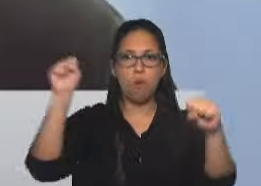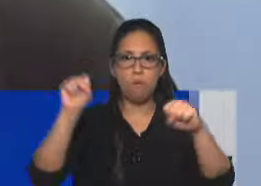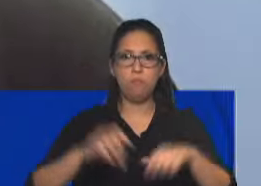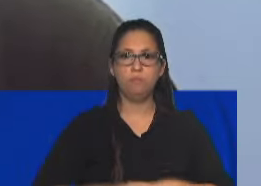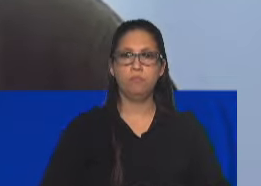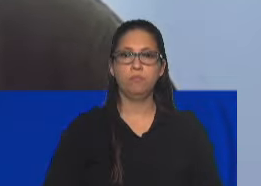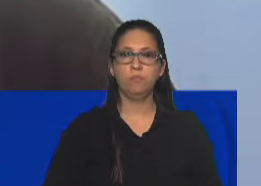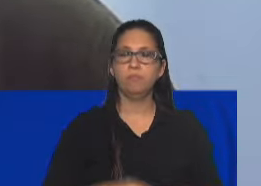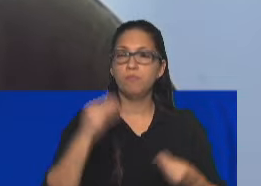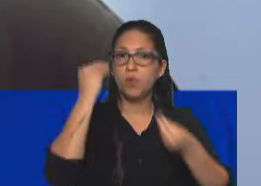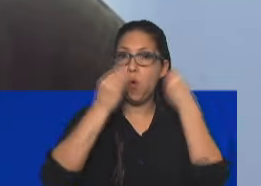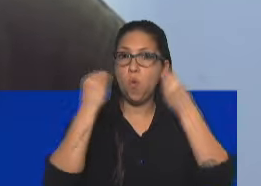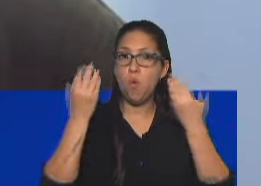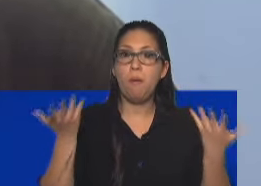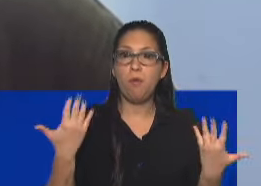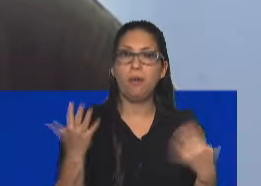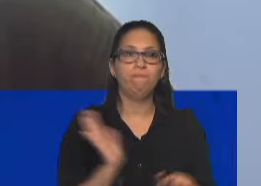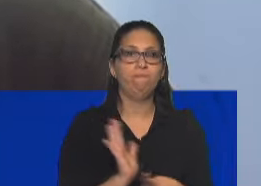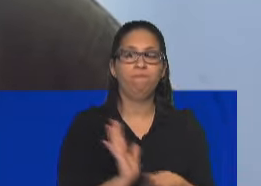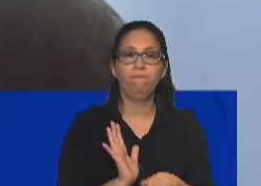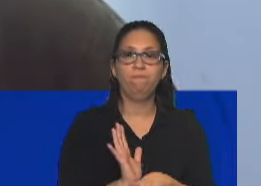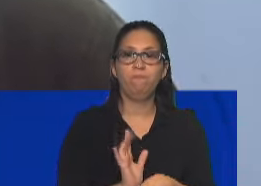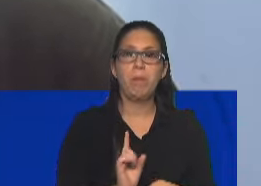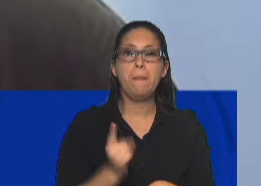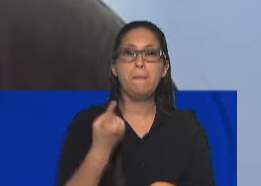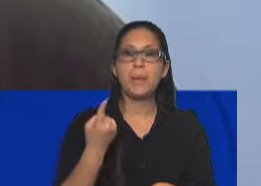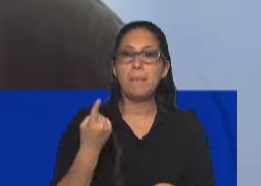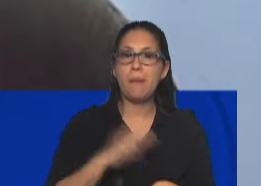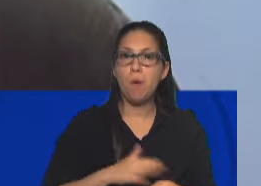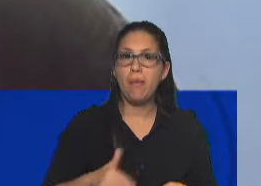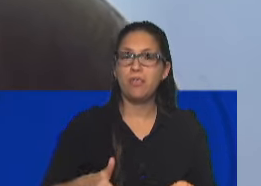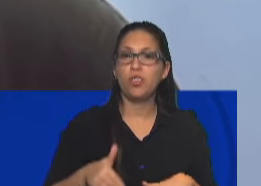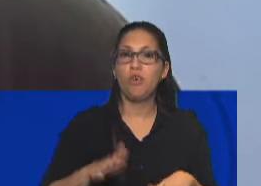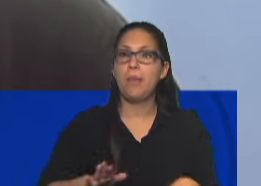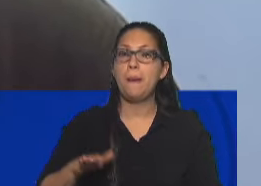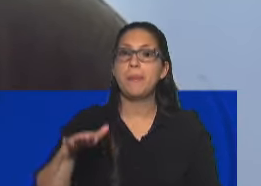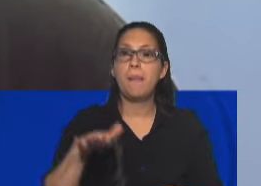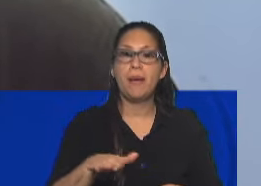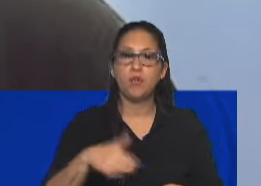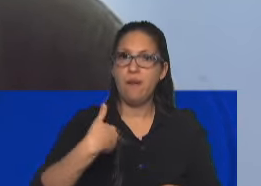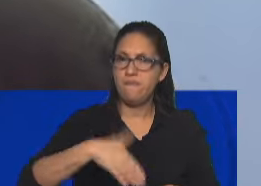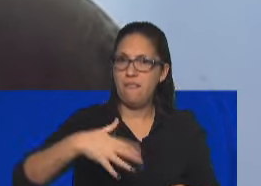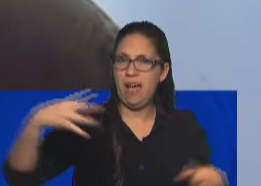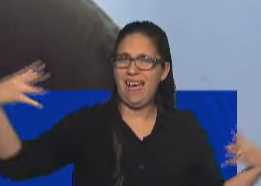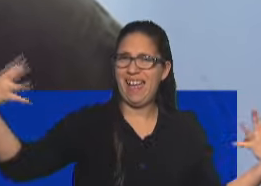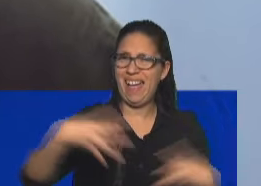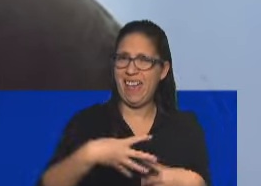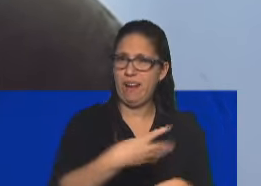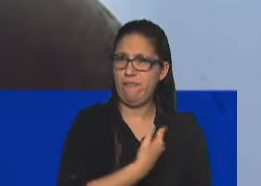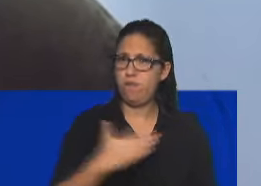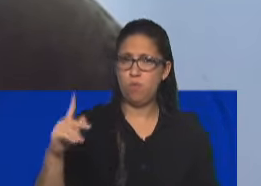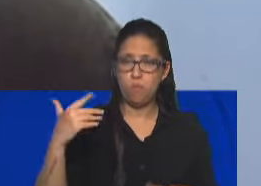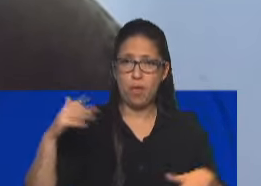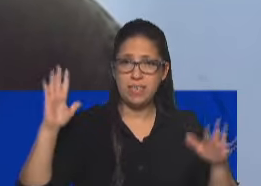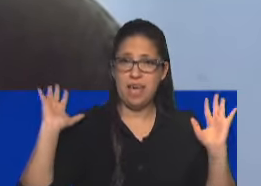Hay preocupación porque esto puede indicar un primer paso en lo que es un operativo más a largo plazo, tal vez una guerra total, en lo que fue en